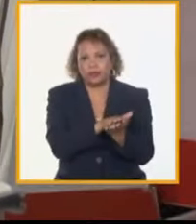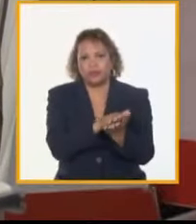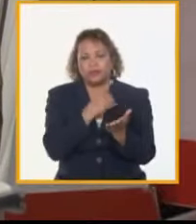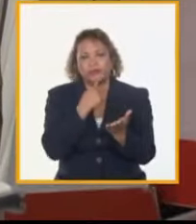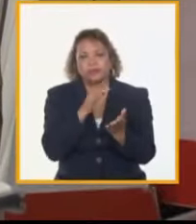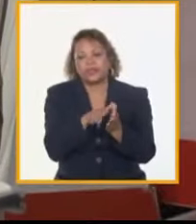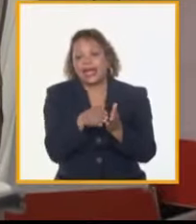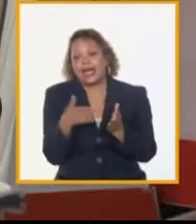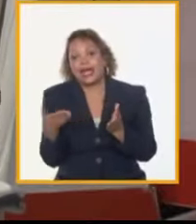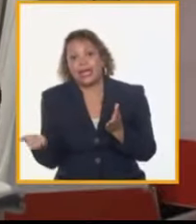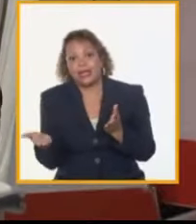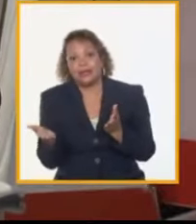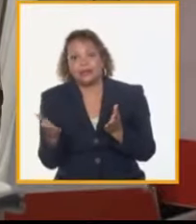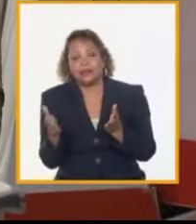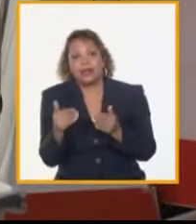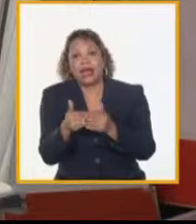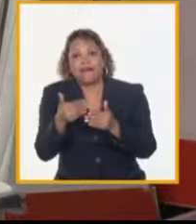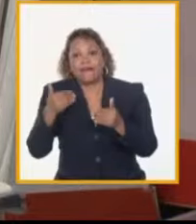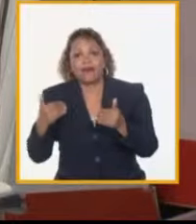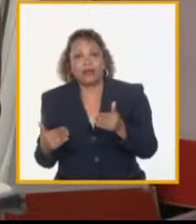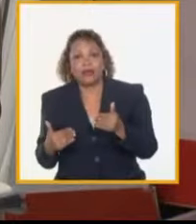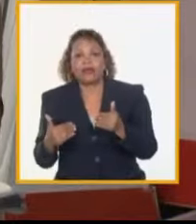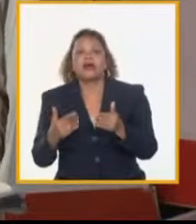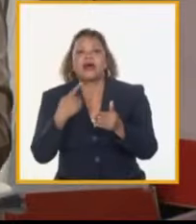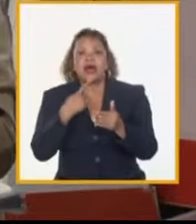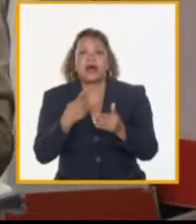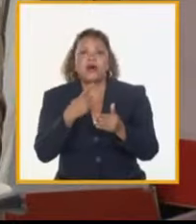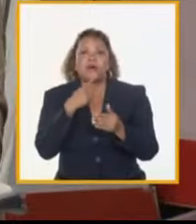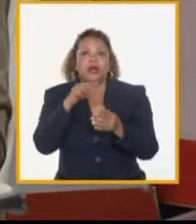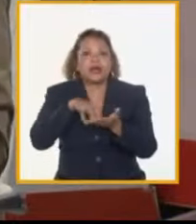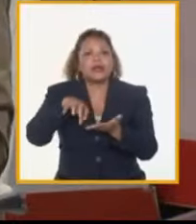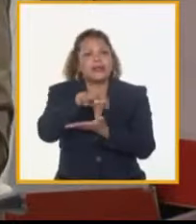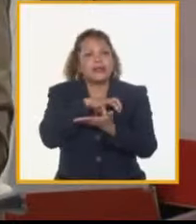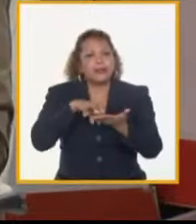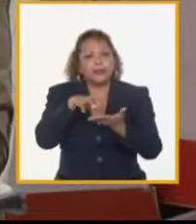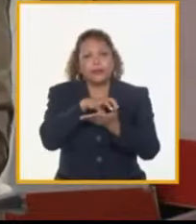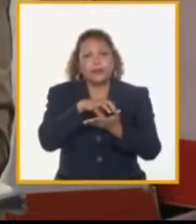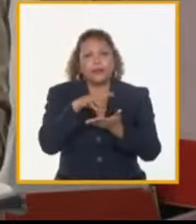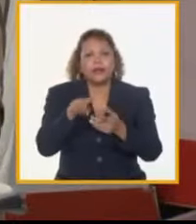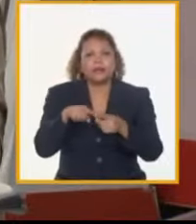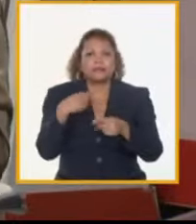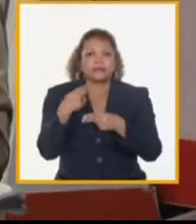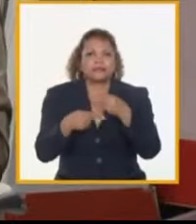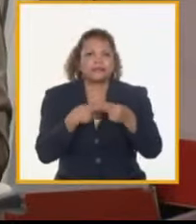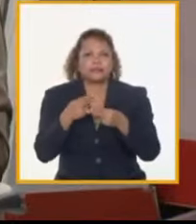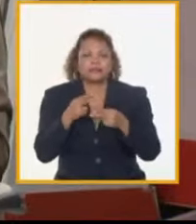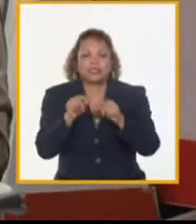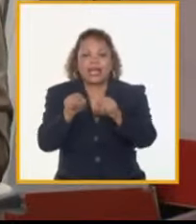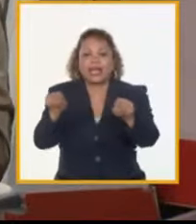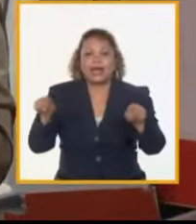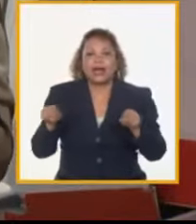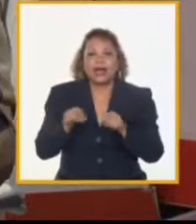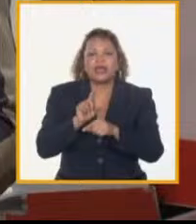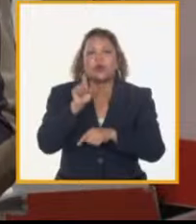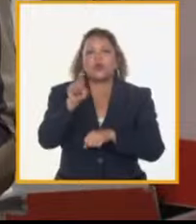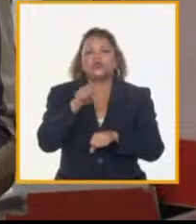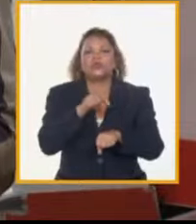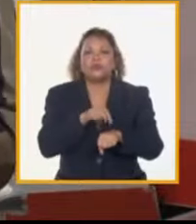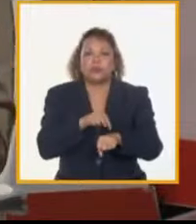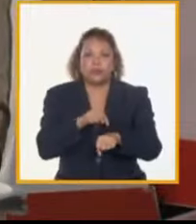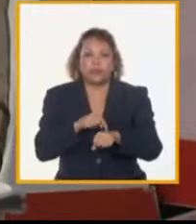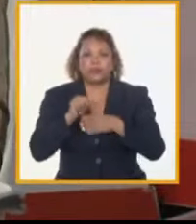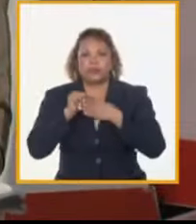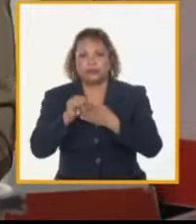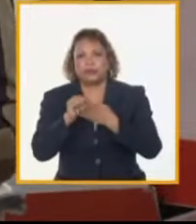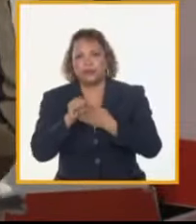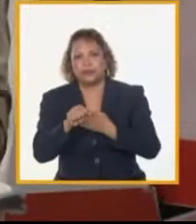extremo de la cubre, y es donde hoy está el establecimiento de la, el área de última hora del servicio. Pues de la última